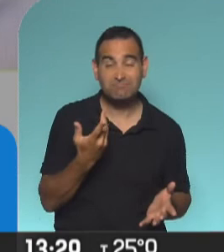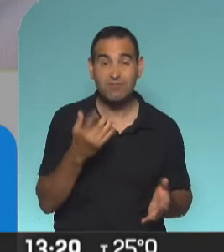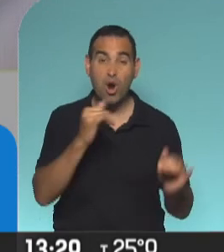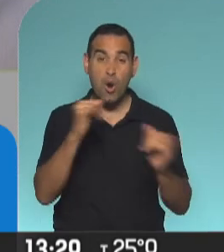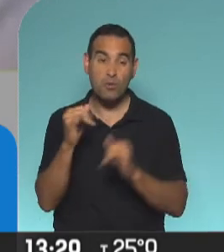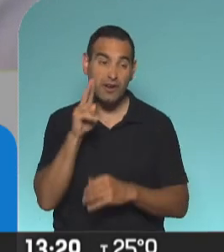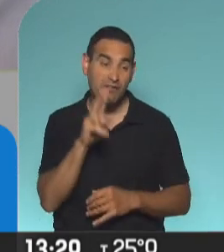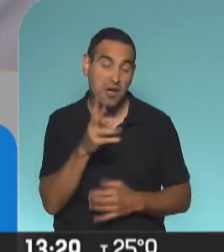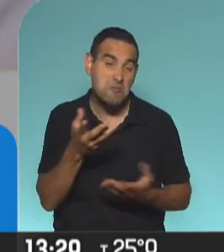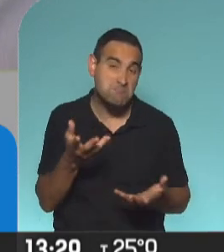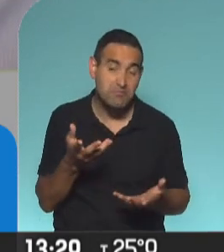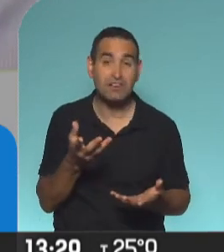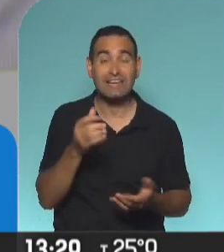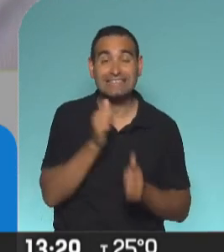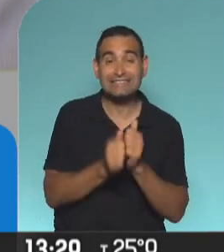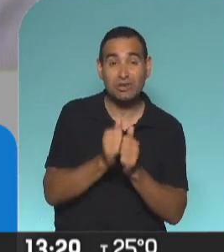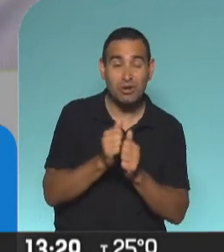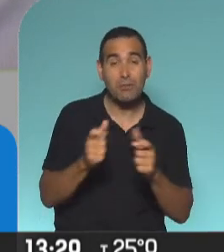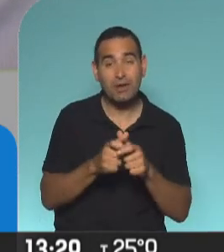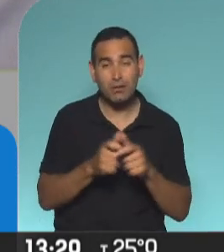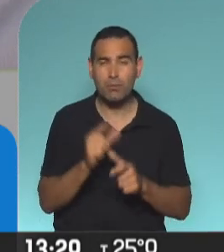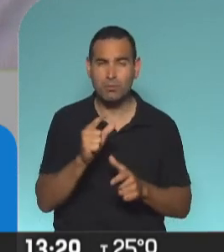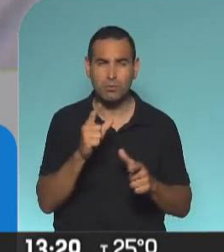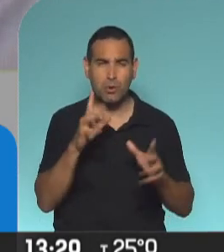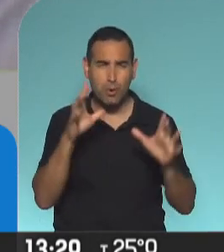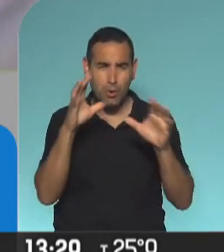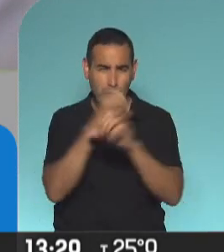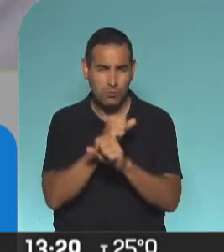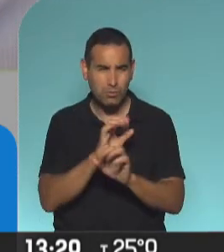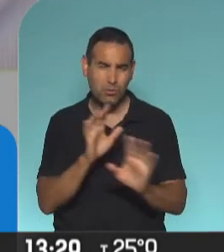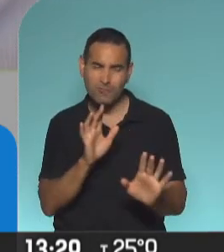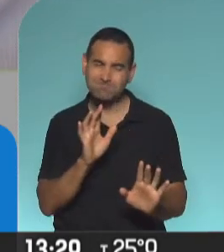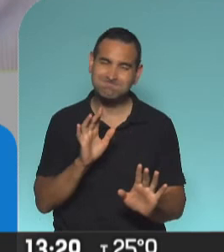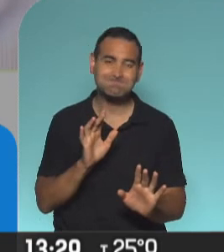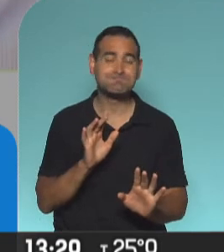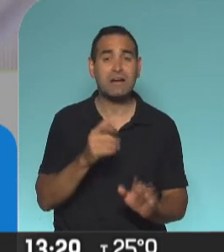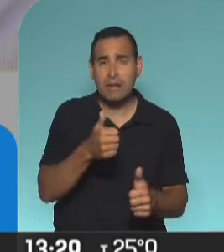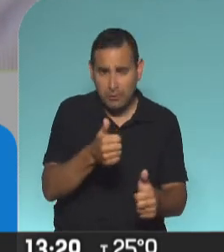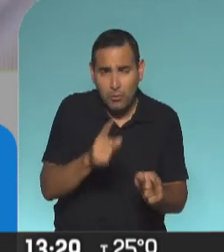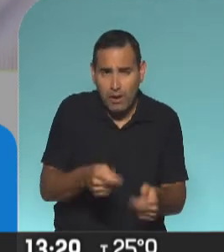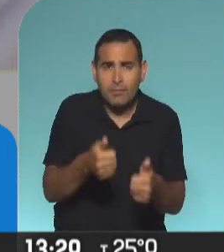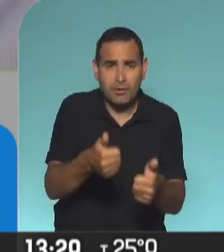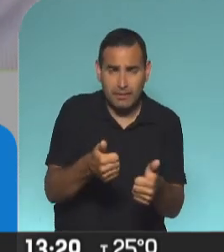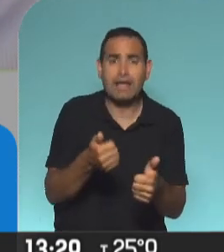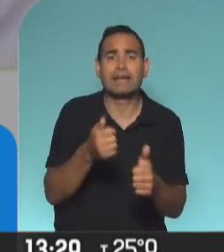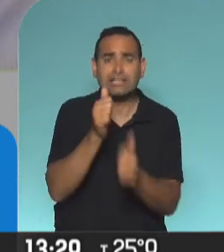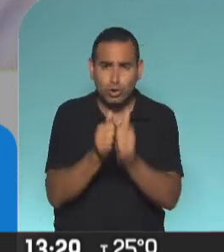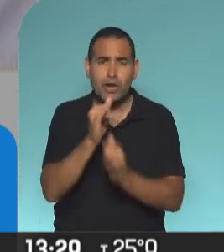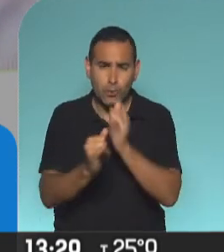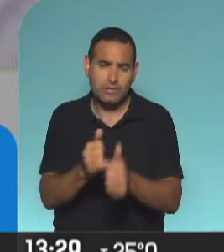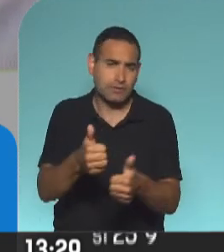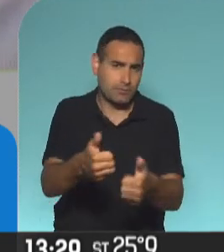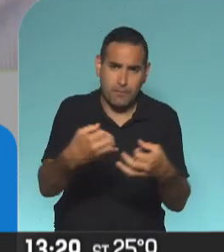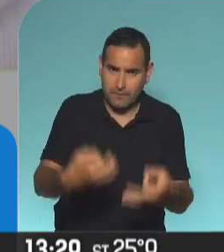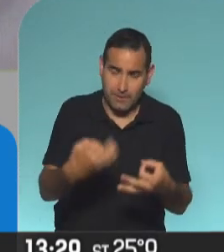adolescente, al mismo tiempo que la historia o la película es un poco oscura en la manera en que se expresa. Me pareció sensacional que se cuente esta historia en